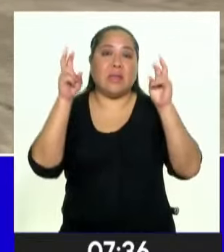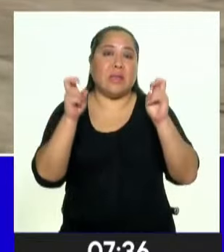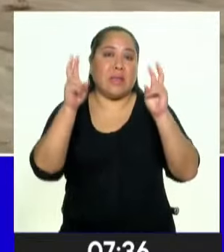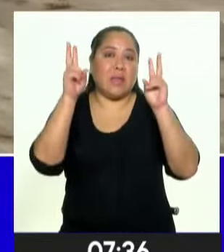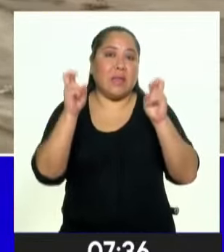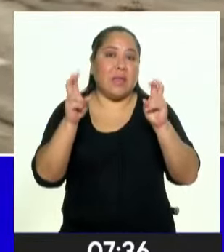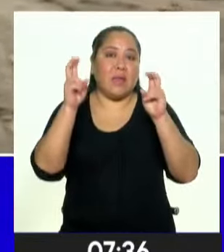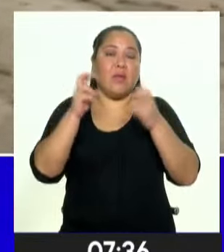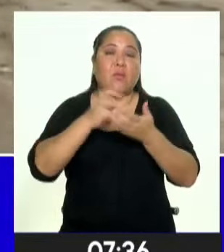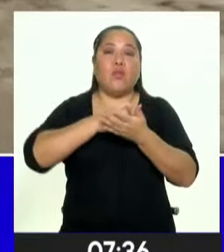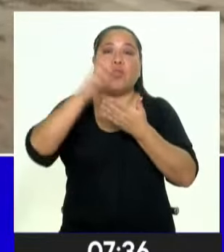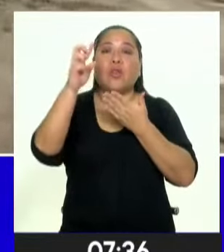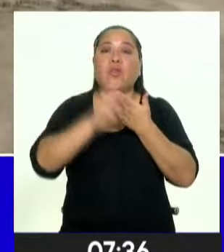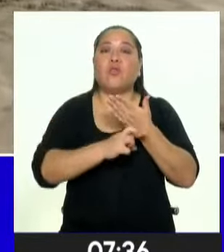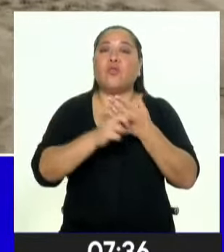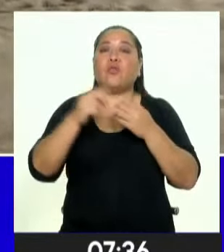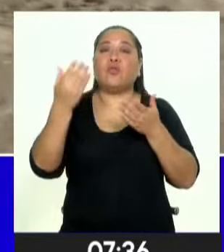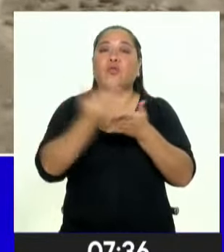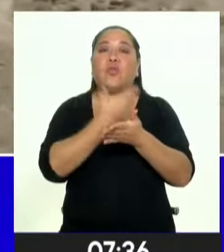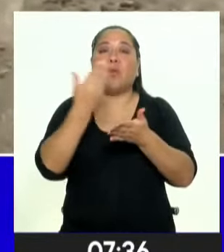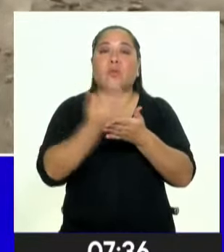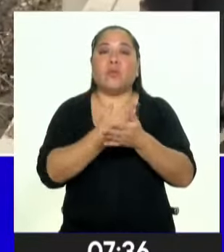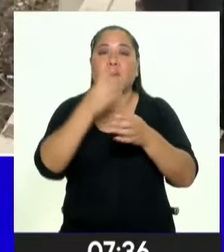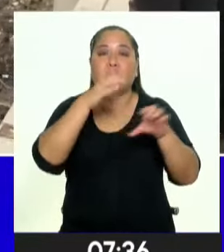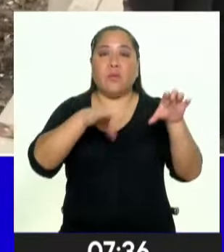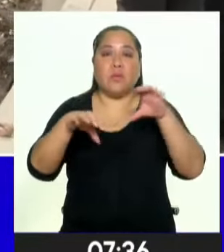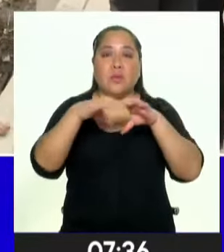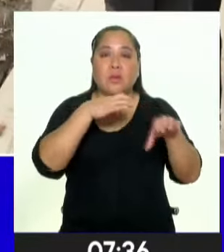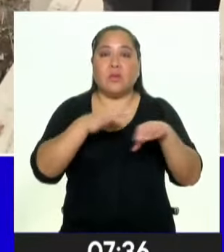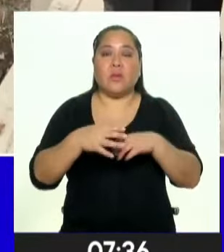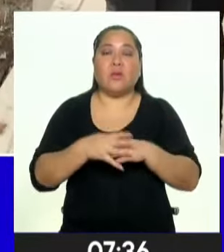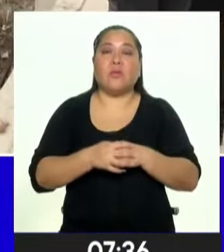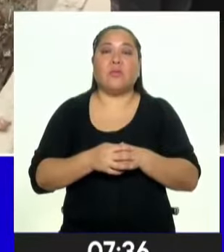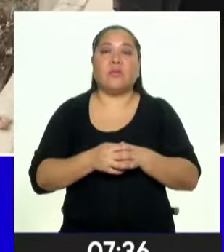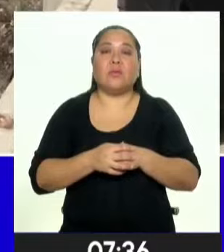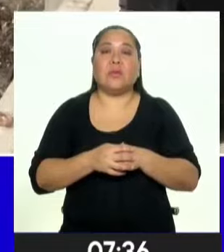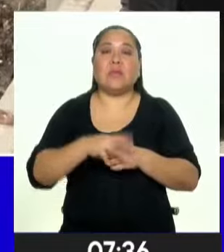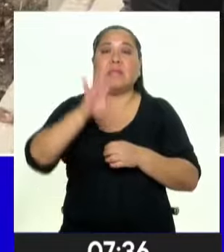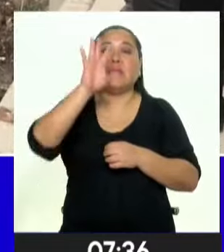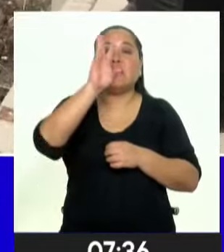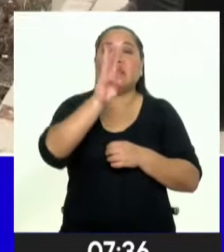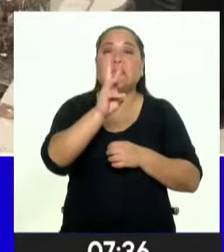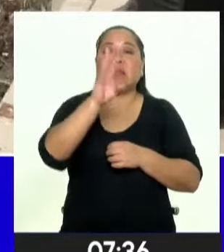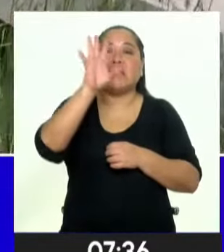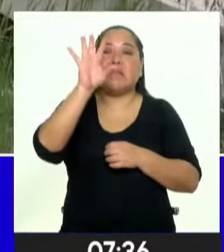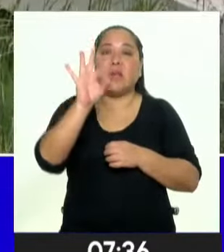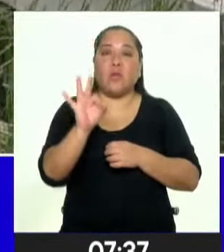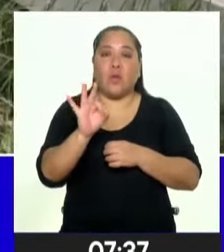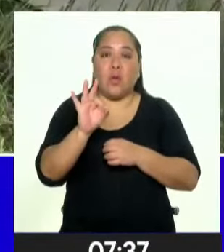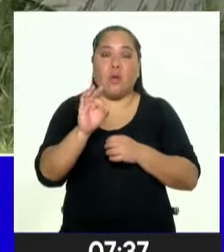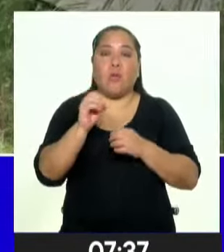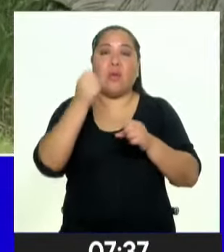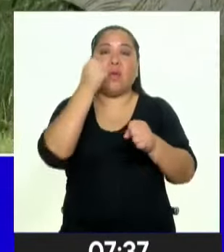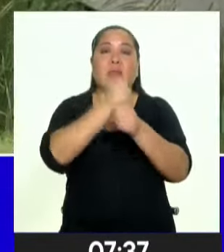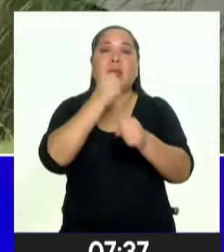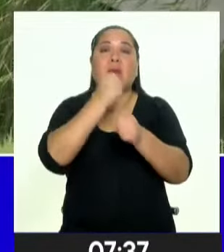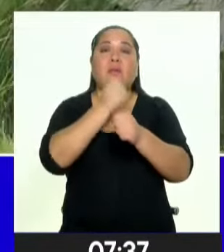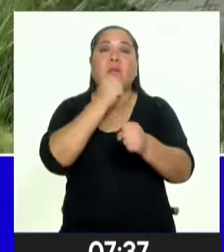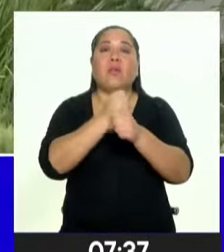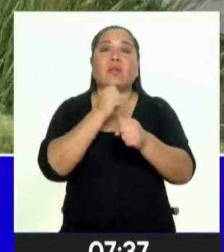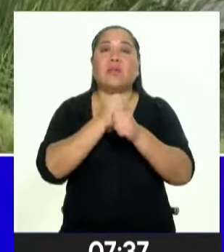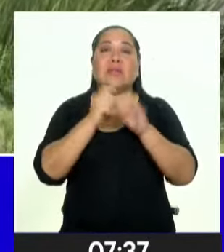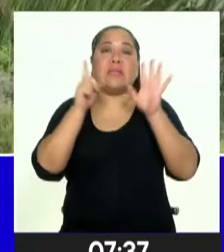hemos podido desarrollar hemos hecho 69 obras en estos seis meses es decir